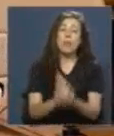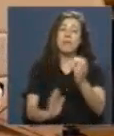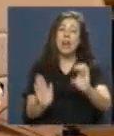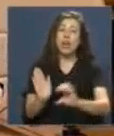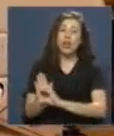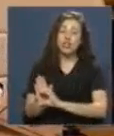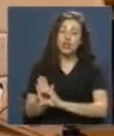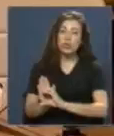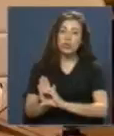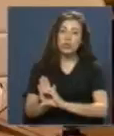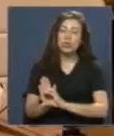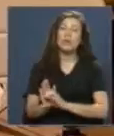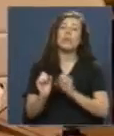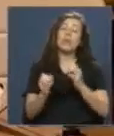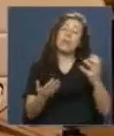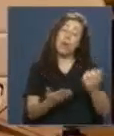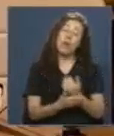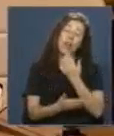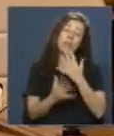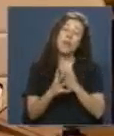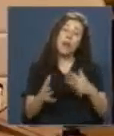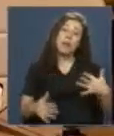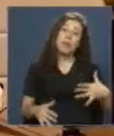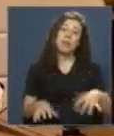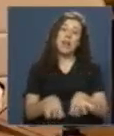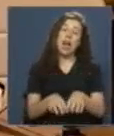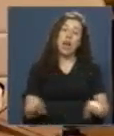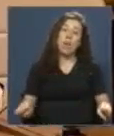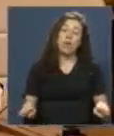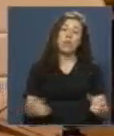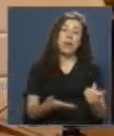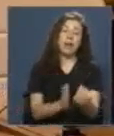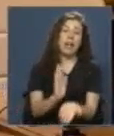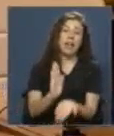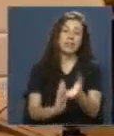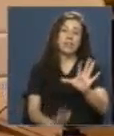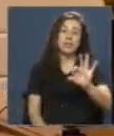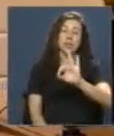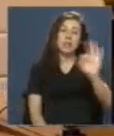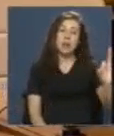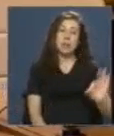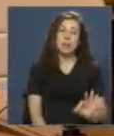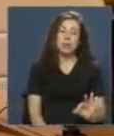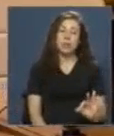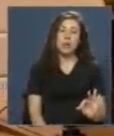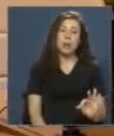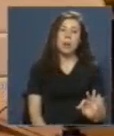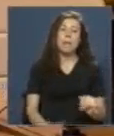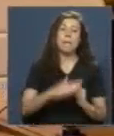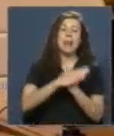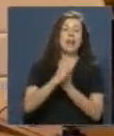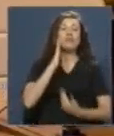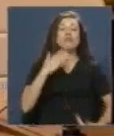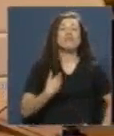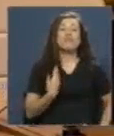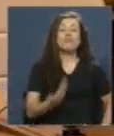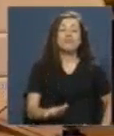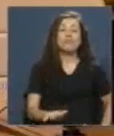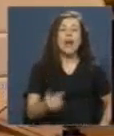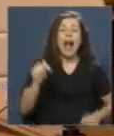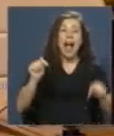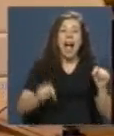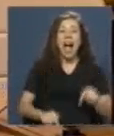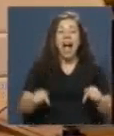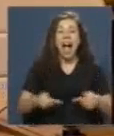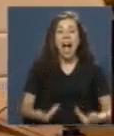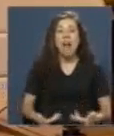constitución, para que logremos un gran acuerdo para que el reajuste del 50% del pilar solidario sea ahora